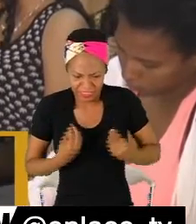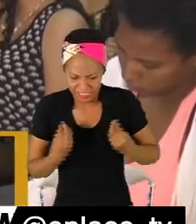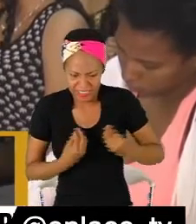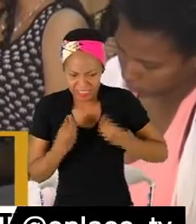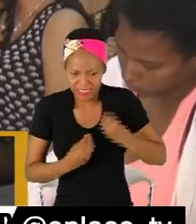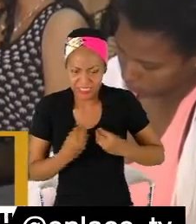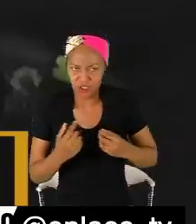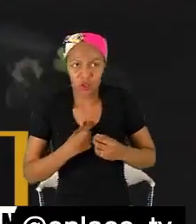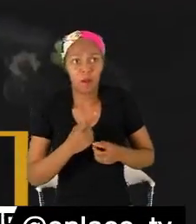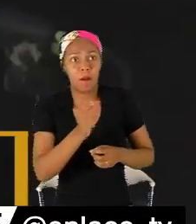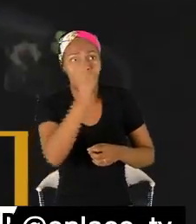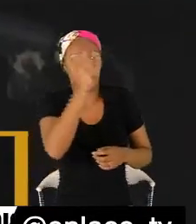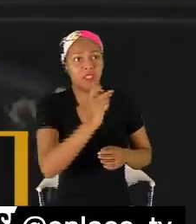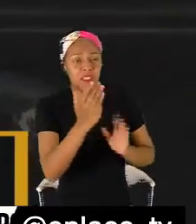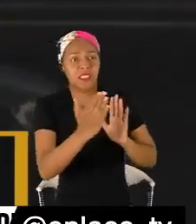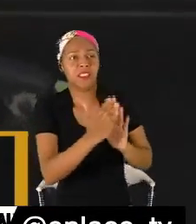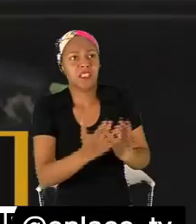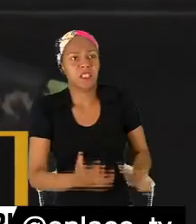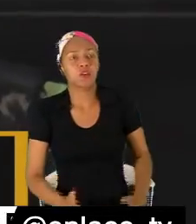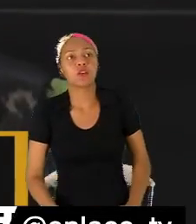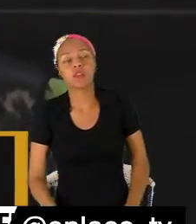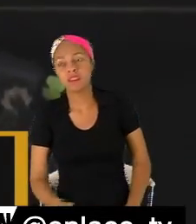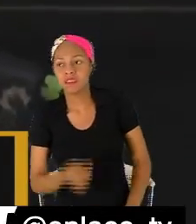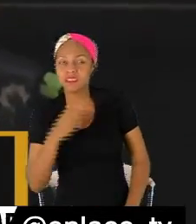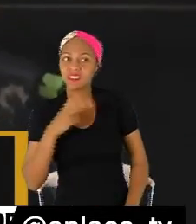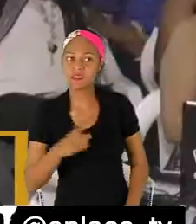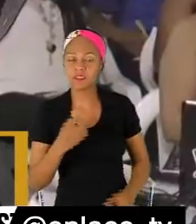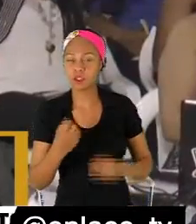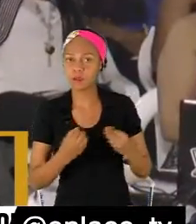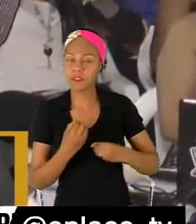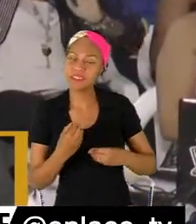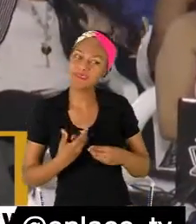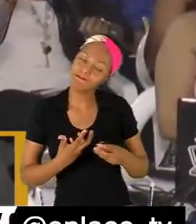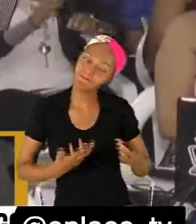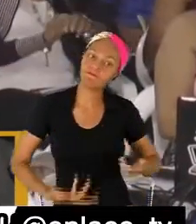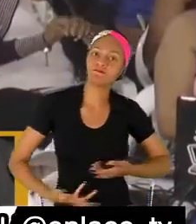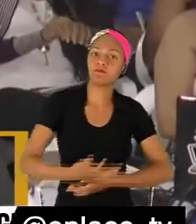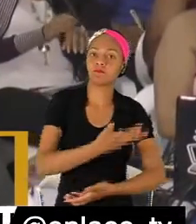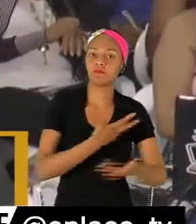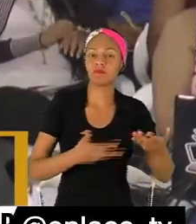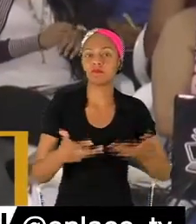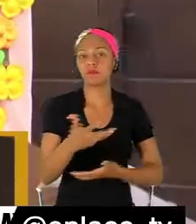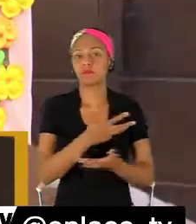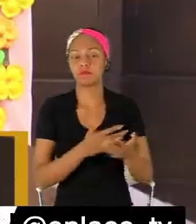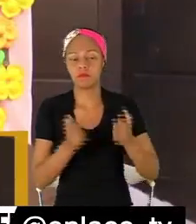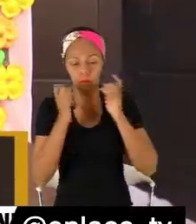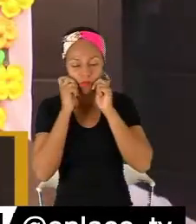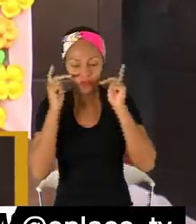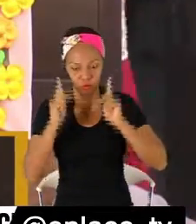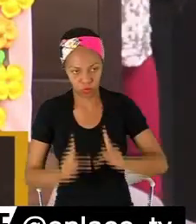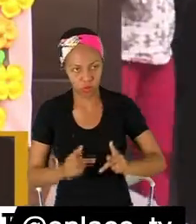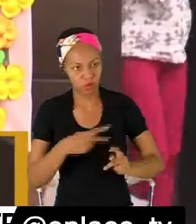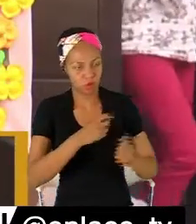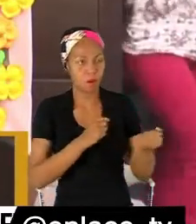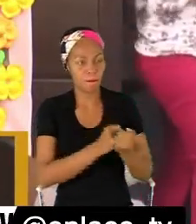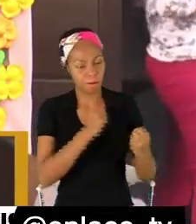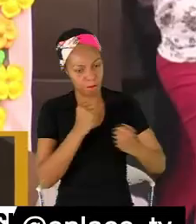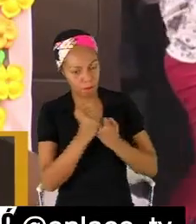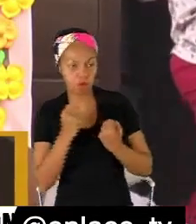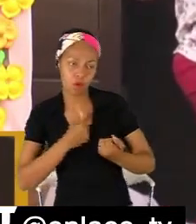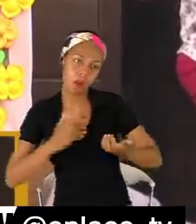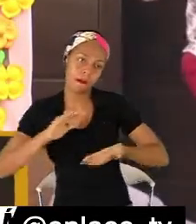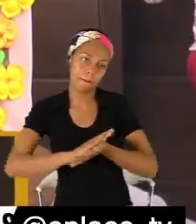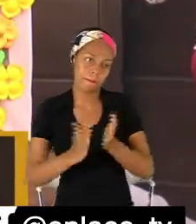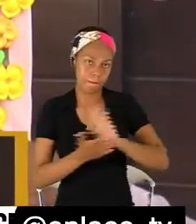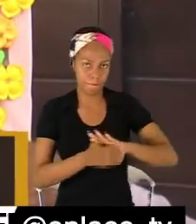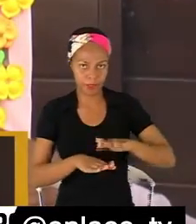a la persona, cómo ser persona, cómo vivir en nuestra dinámica como seres humanos en la construcción de la paz. El doctor Adrián Marín va a